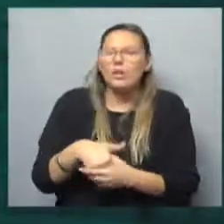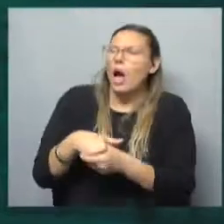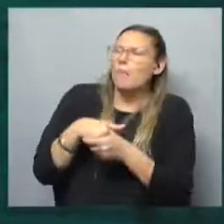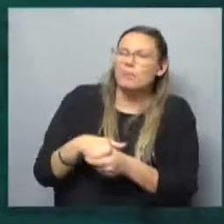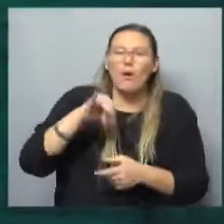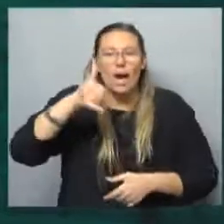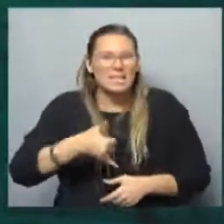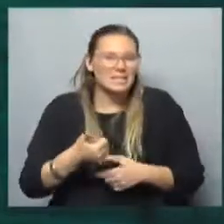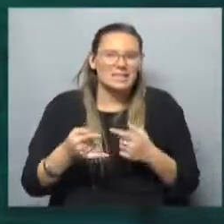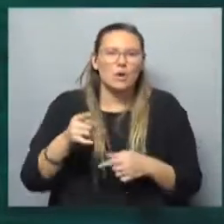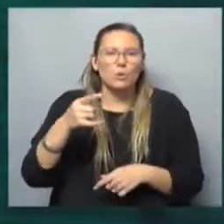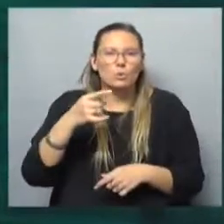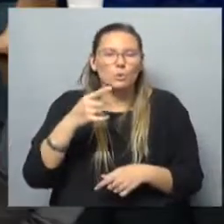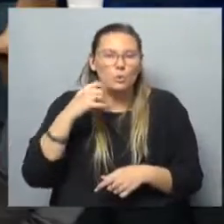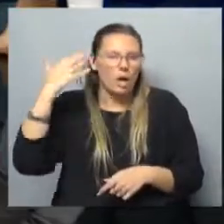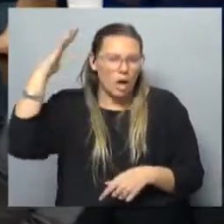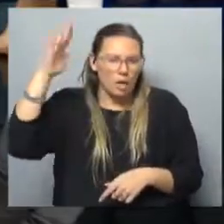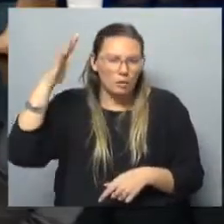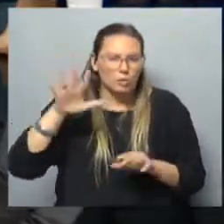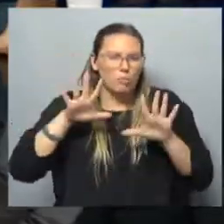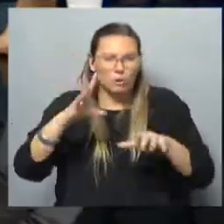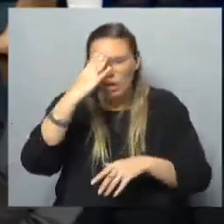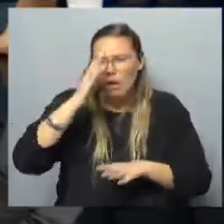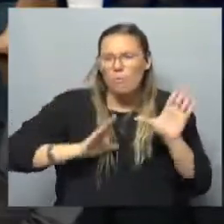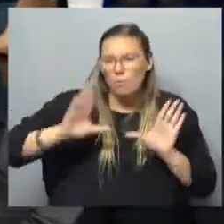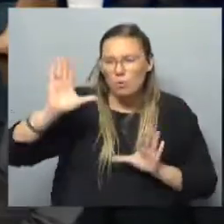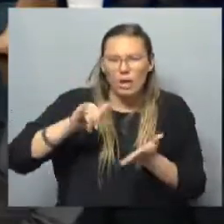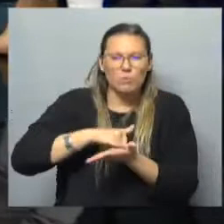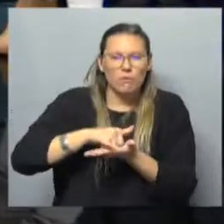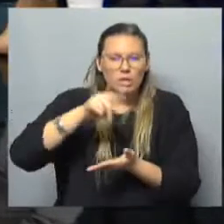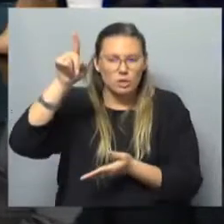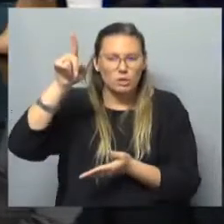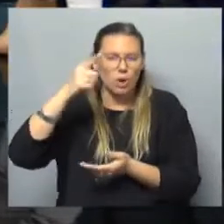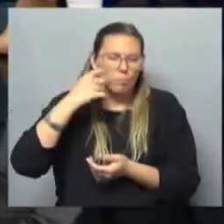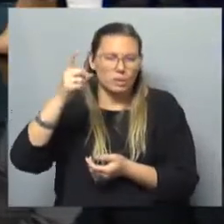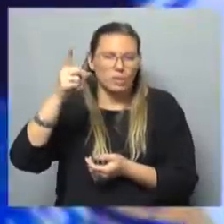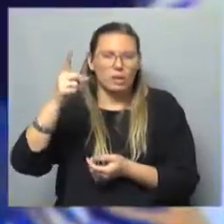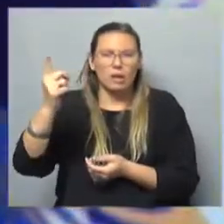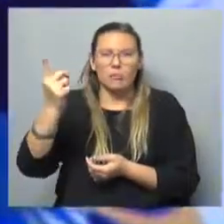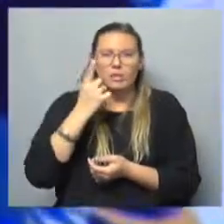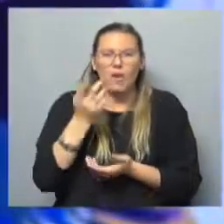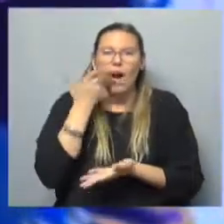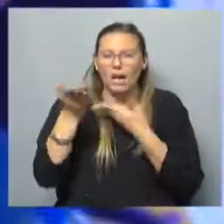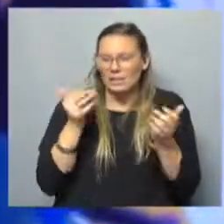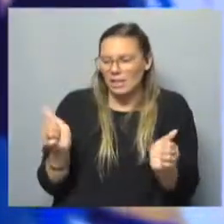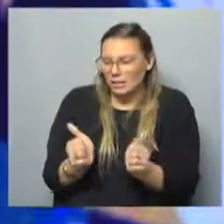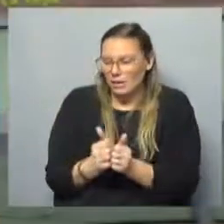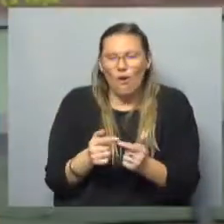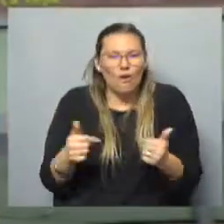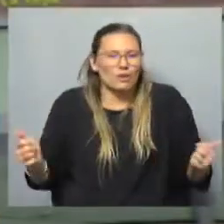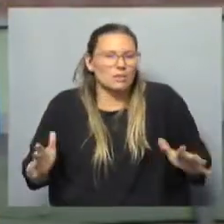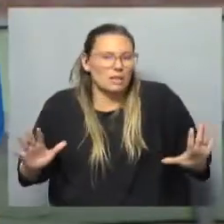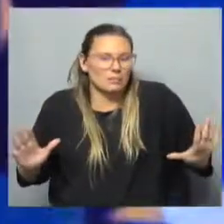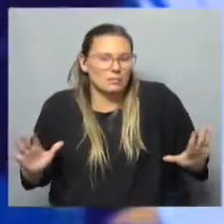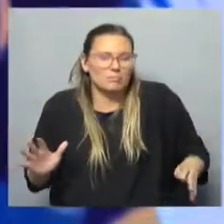fulano. Y un veterano que había salido como en 10 murgas en Nueva York, ¿viste? Y se vino a cantar con nosotros. Ya, cosas que